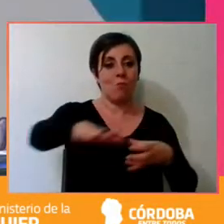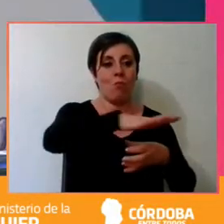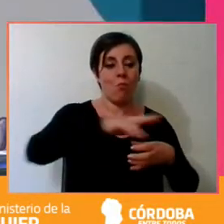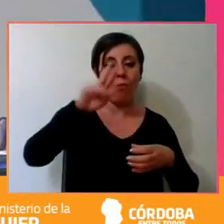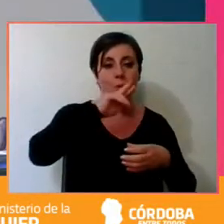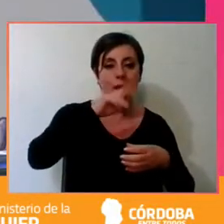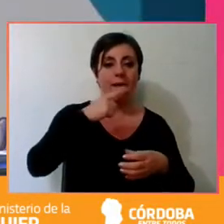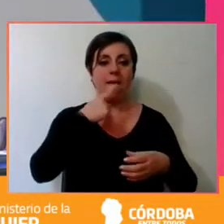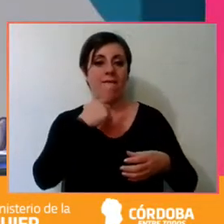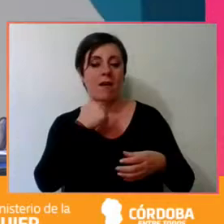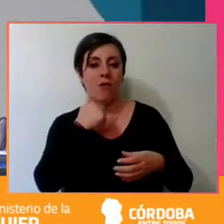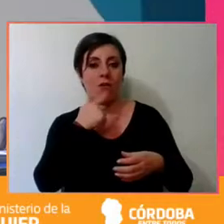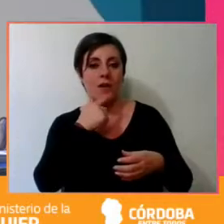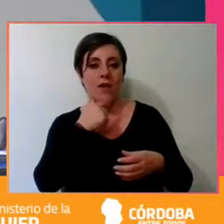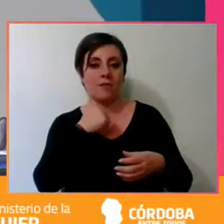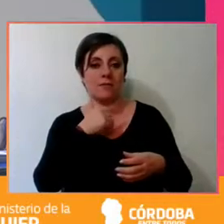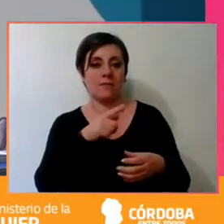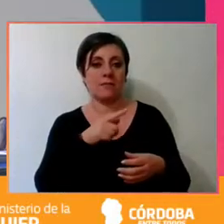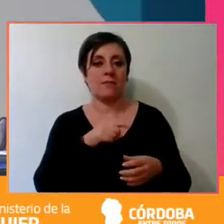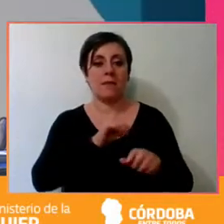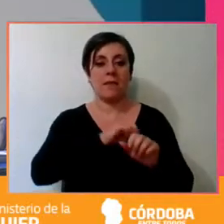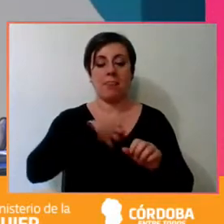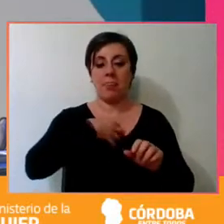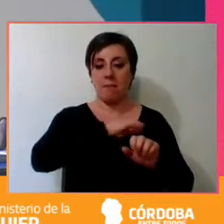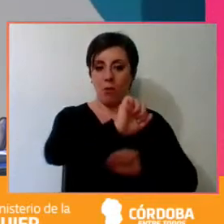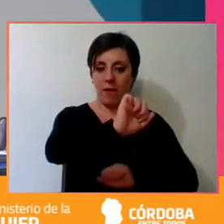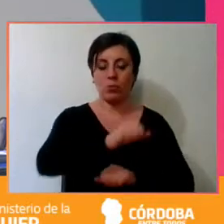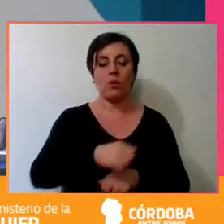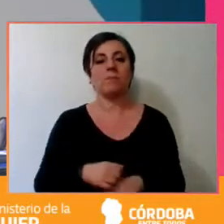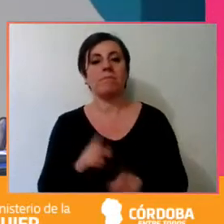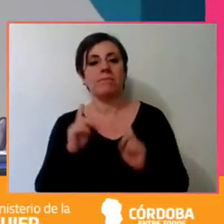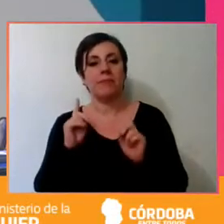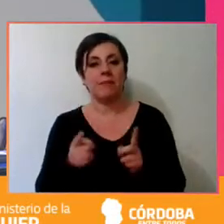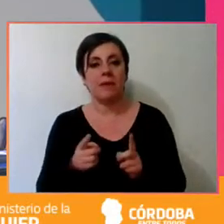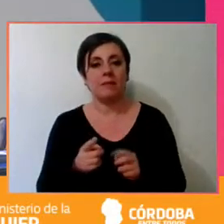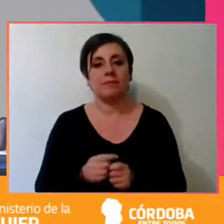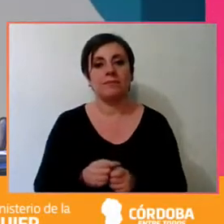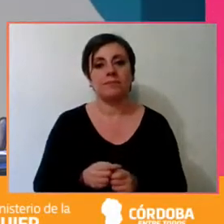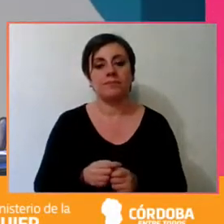varones que están haciendo la diplomatura. También destacar